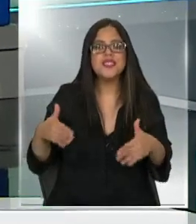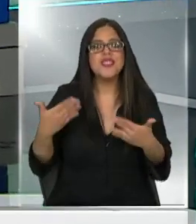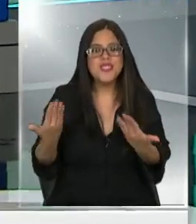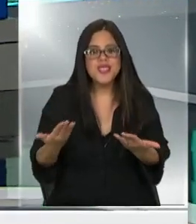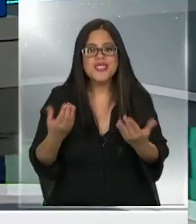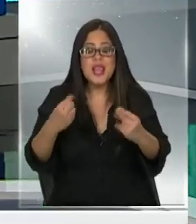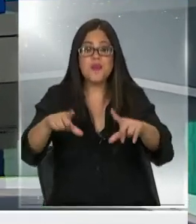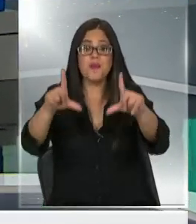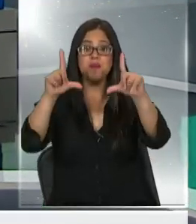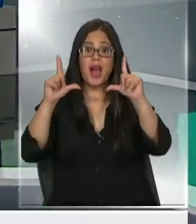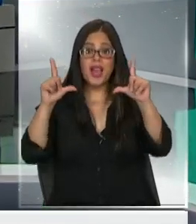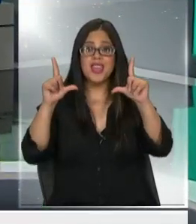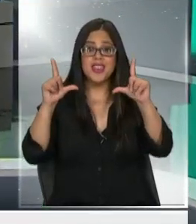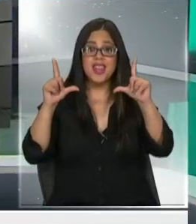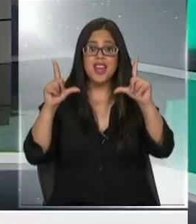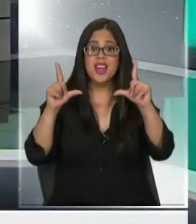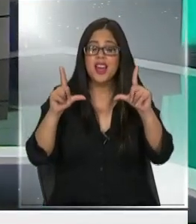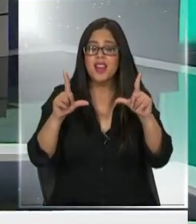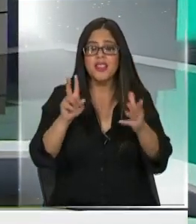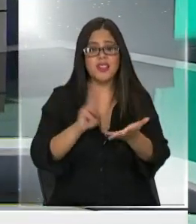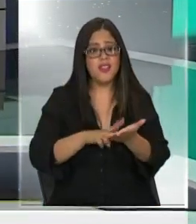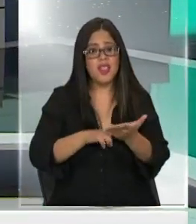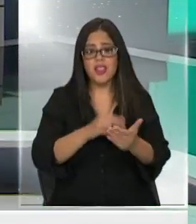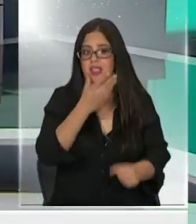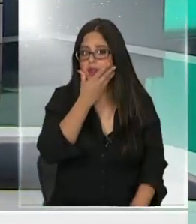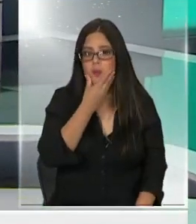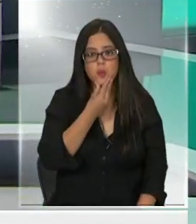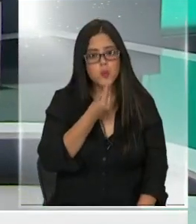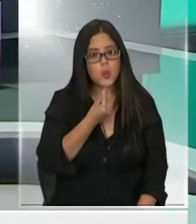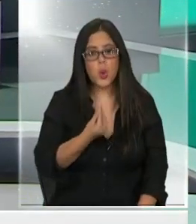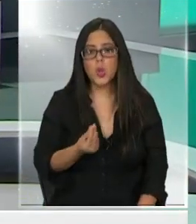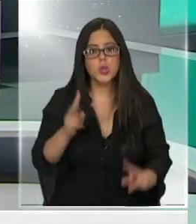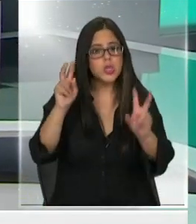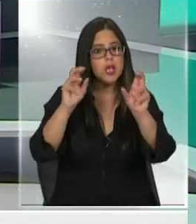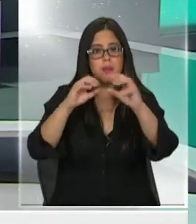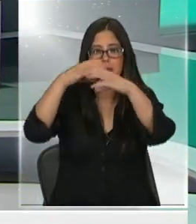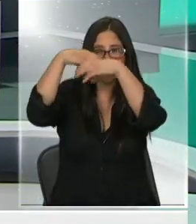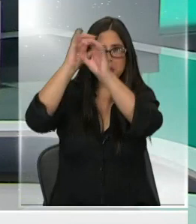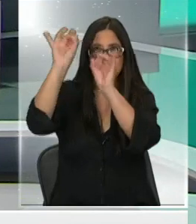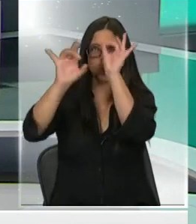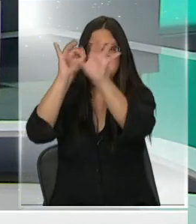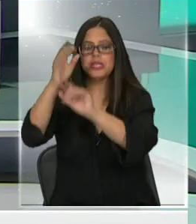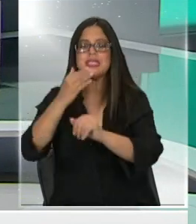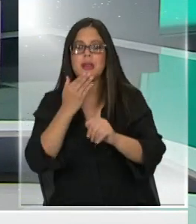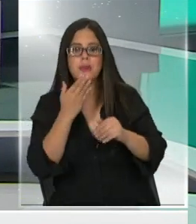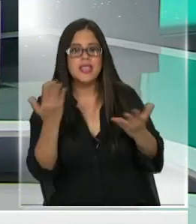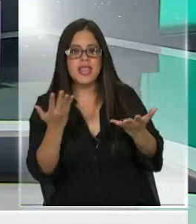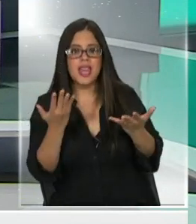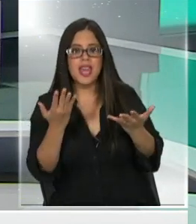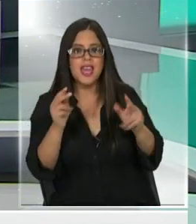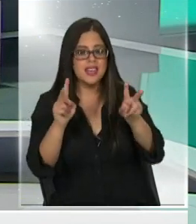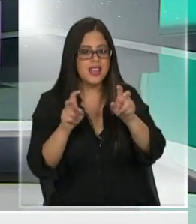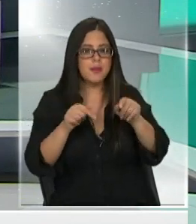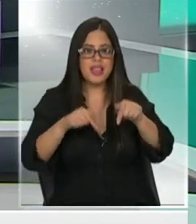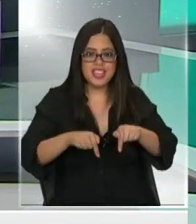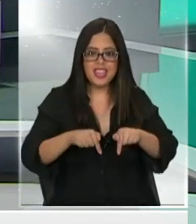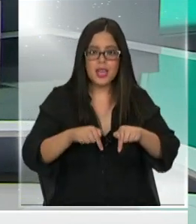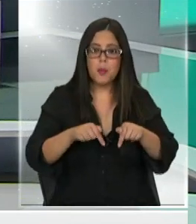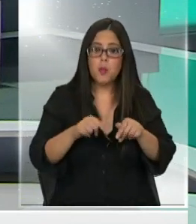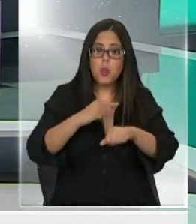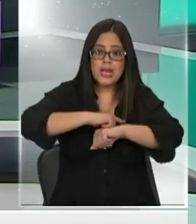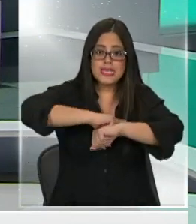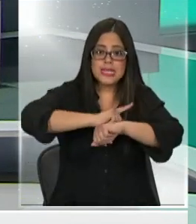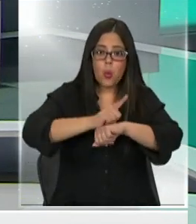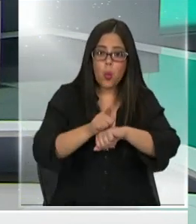están entregando al mundo son tremendamente hermosas en lo astronómico y también por tierra. Porque como lo veíamos en cuestión de segundos,